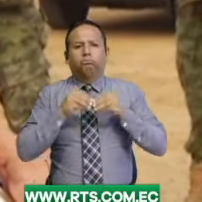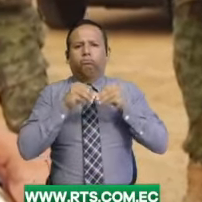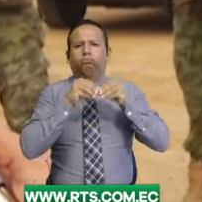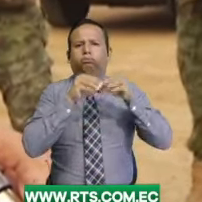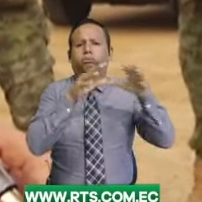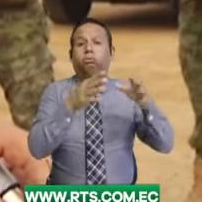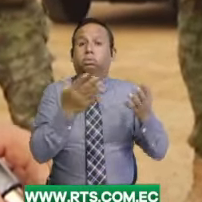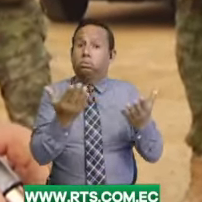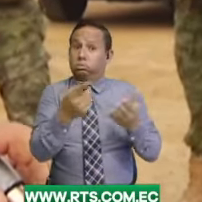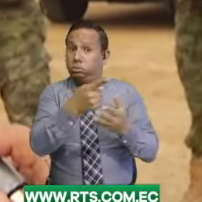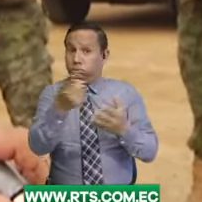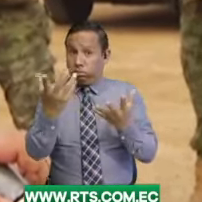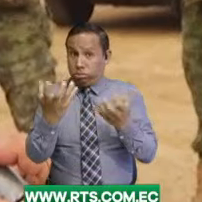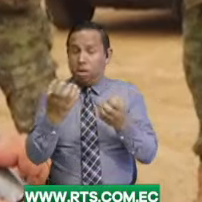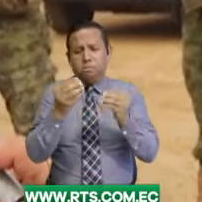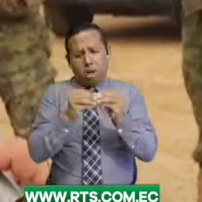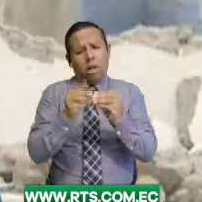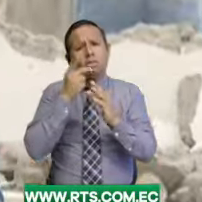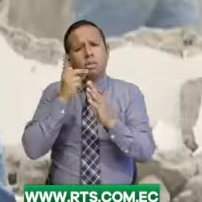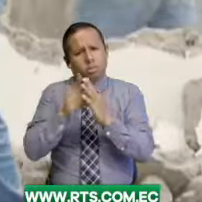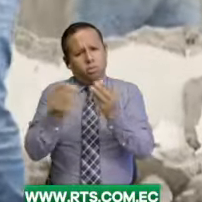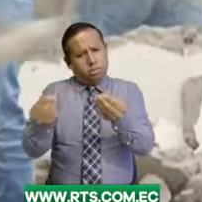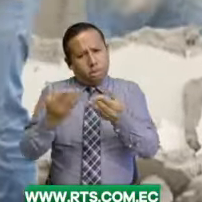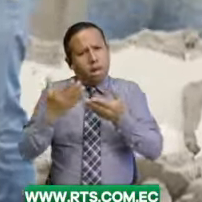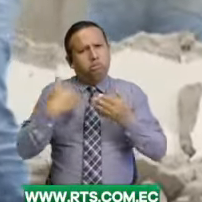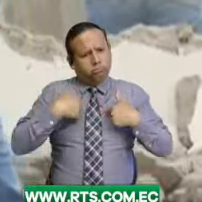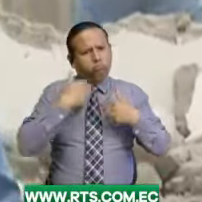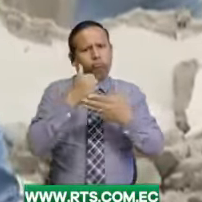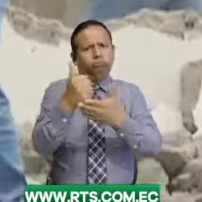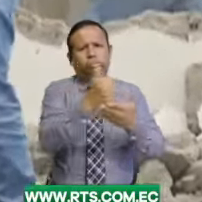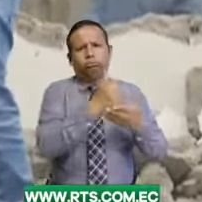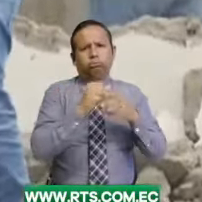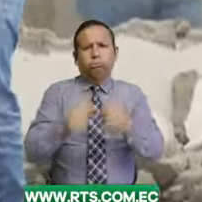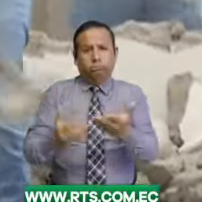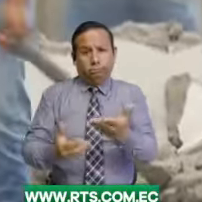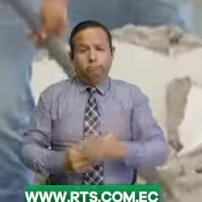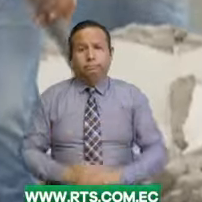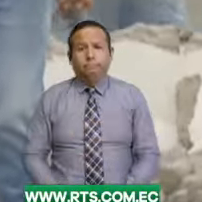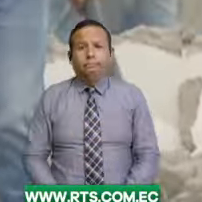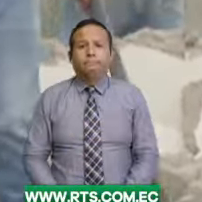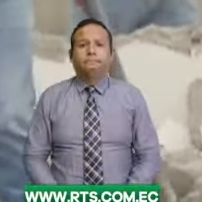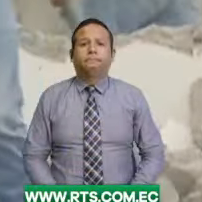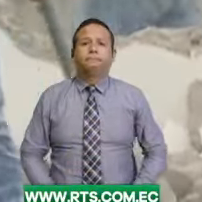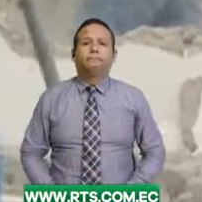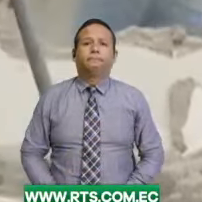invita a la ciudadanía a seguir poniendo las denuncias. Informó José Morales.